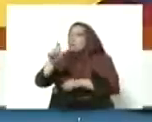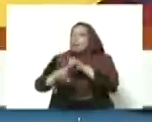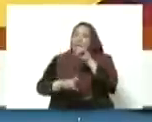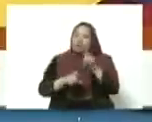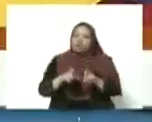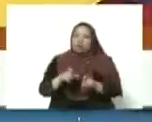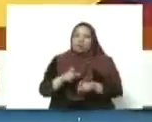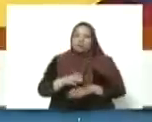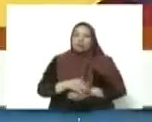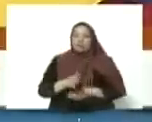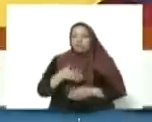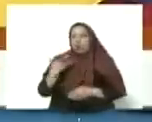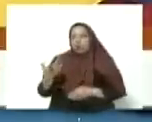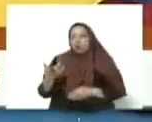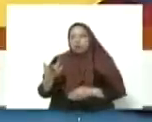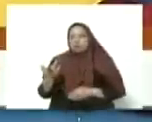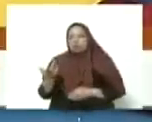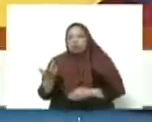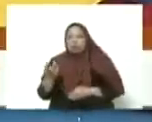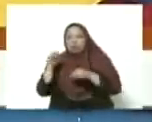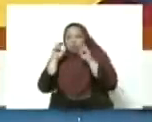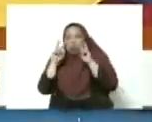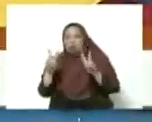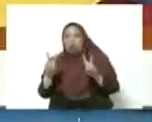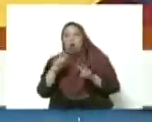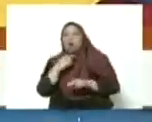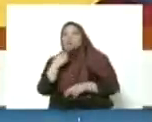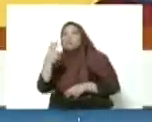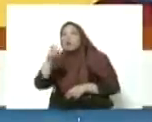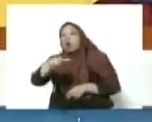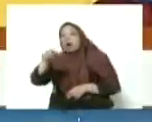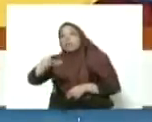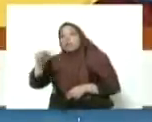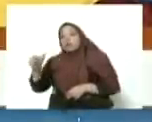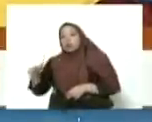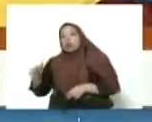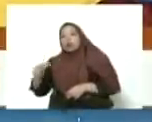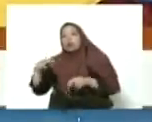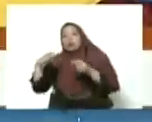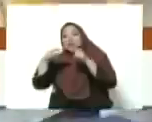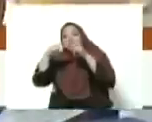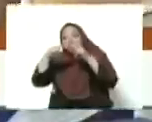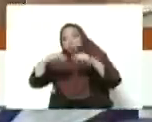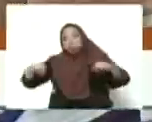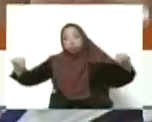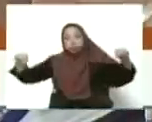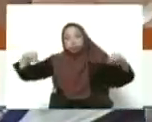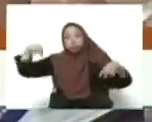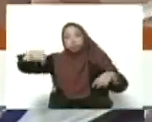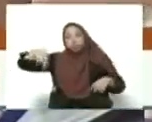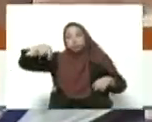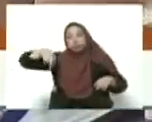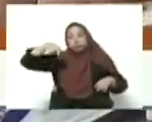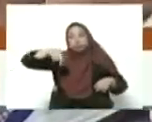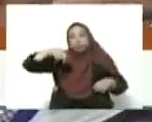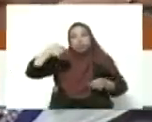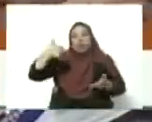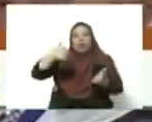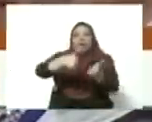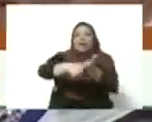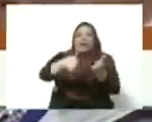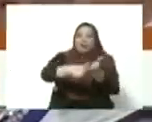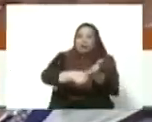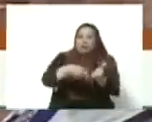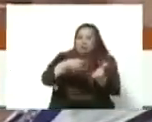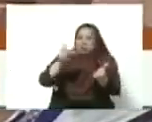es algo que hemos podido recoger de voz de las personas que cruzan los puentes, si se va a seguir usando el carnet fronterizo o